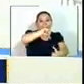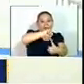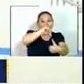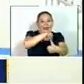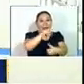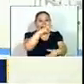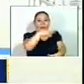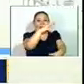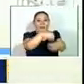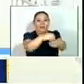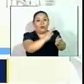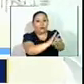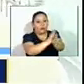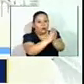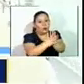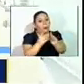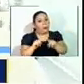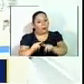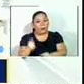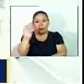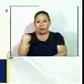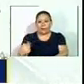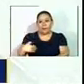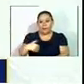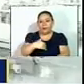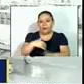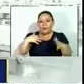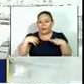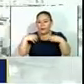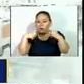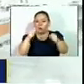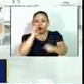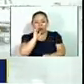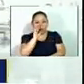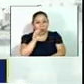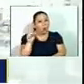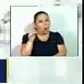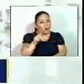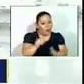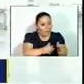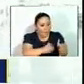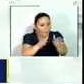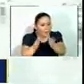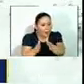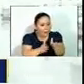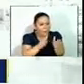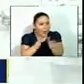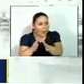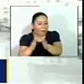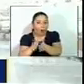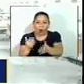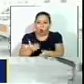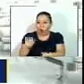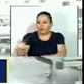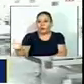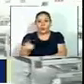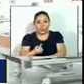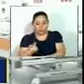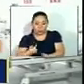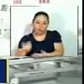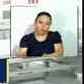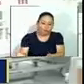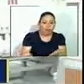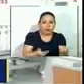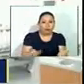CIFCO. Sin embargo, el ministro de Salud también aseguró que están en la etapa de preparar el traslado de pacientes que esperan